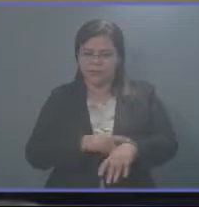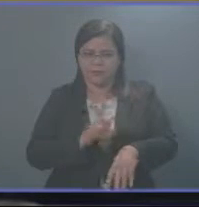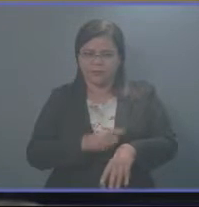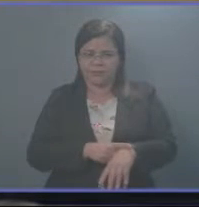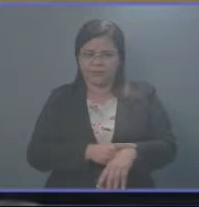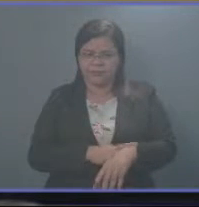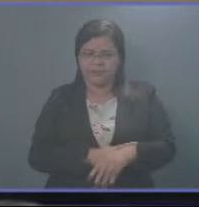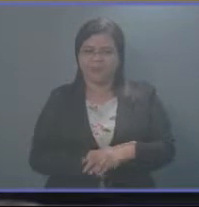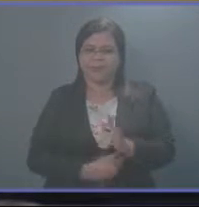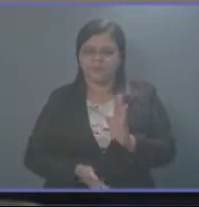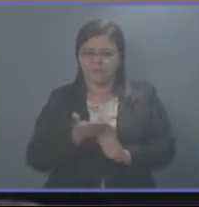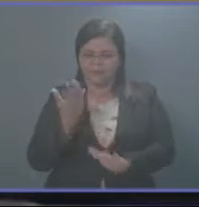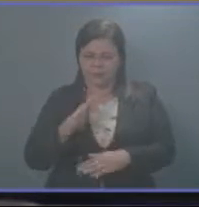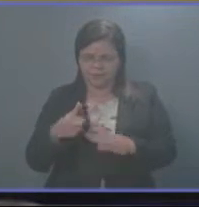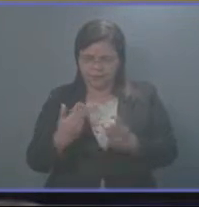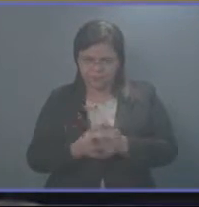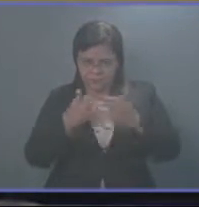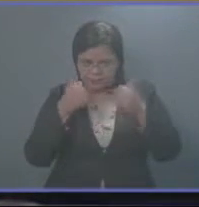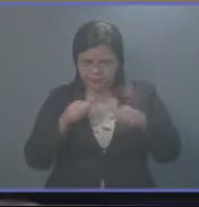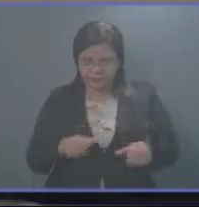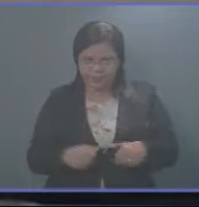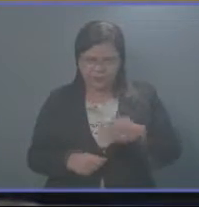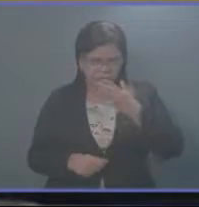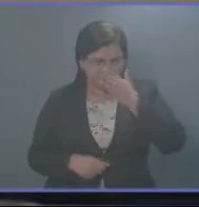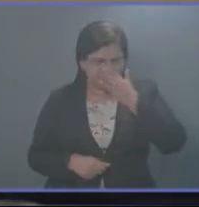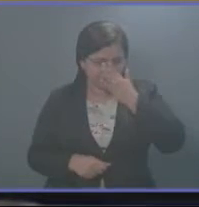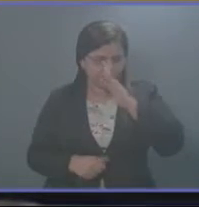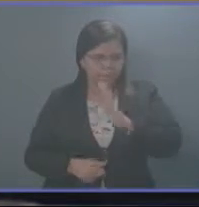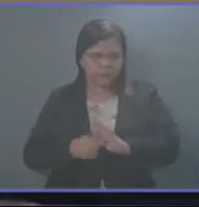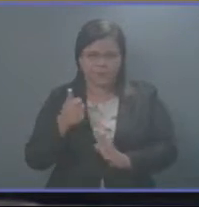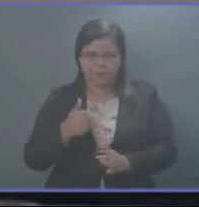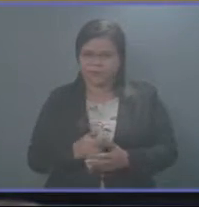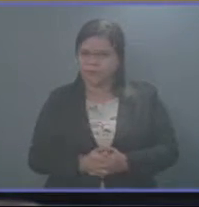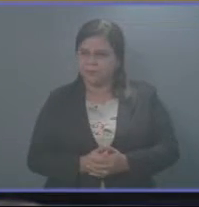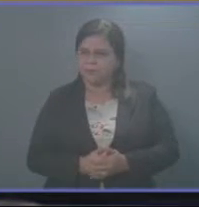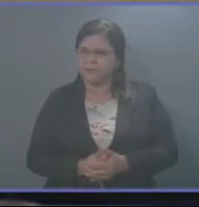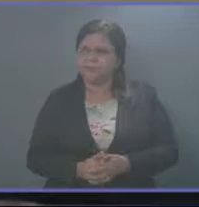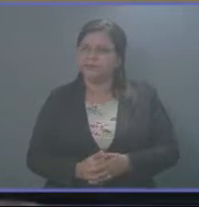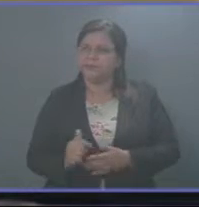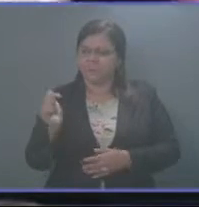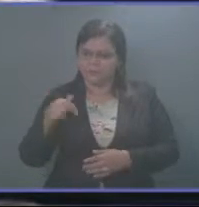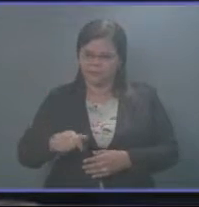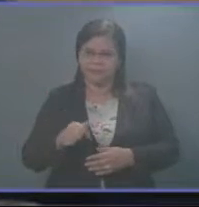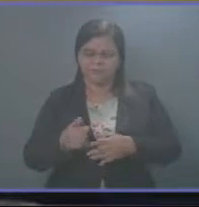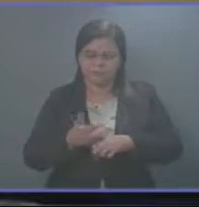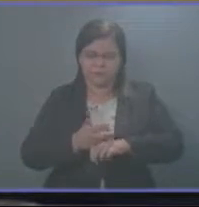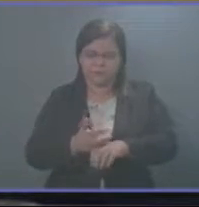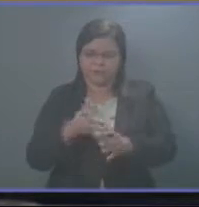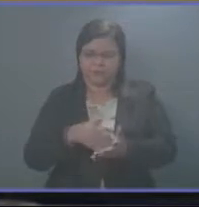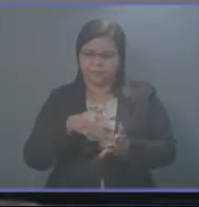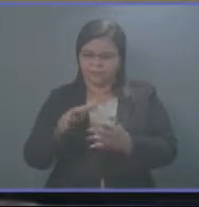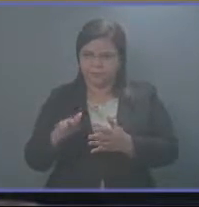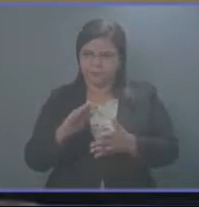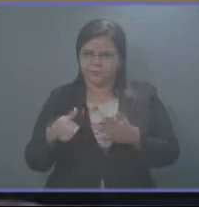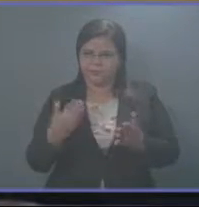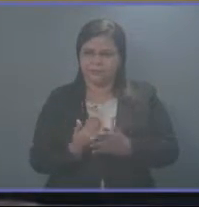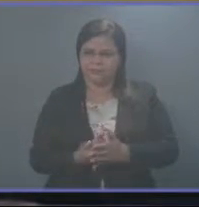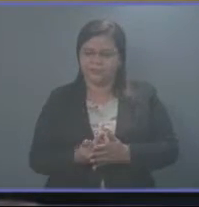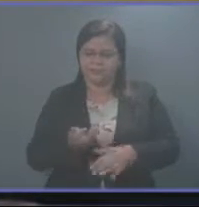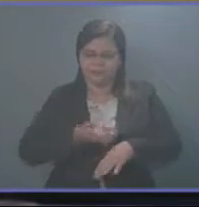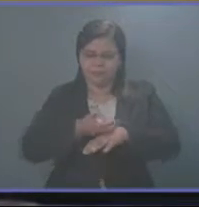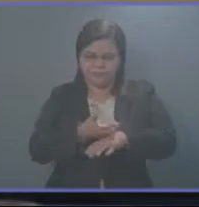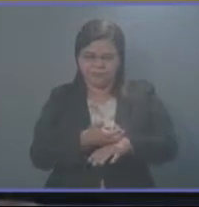antes citado, muchos operadores o prestatarios del servicio del transporte público de pasajeros en la modalidad de transporte